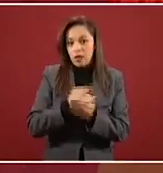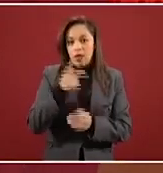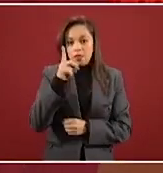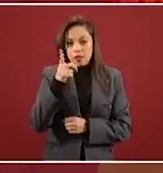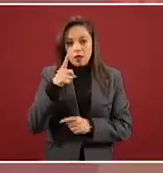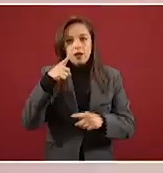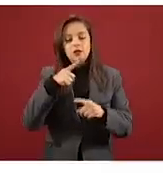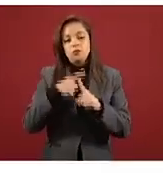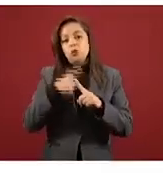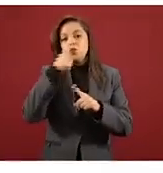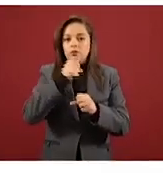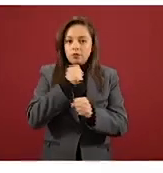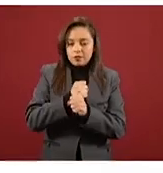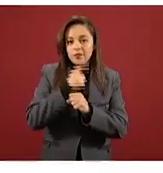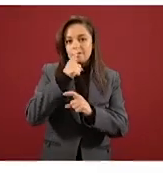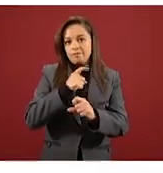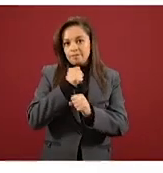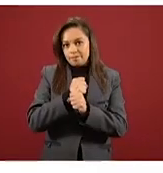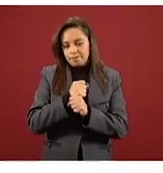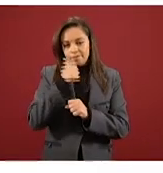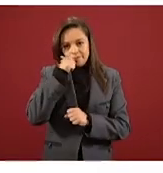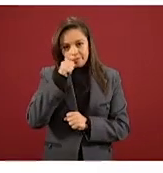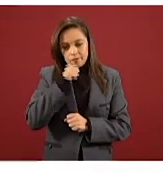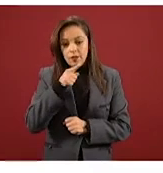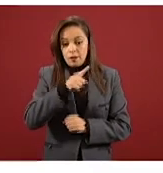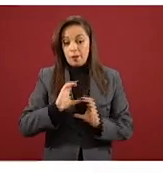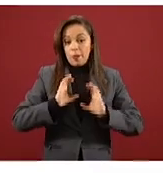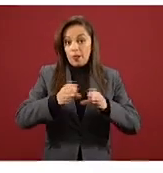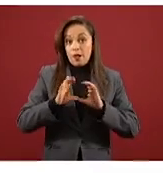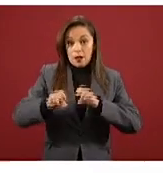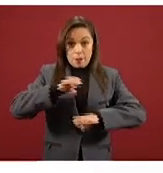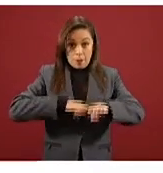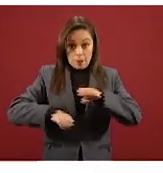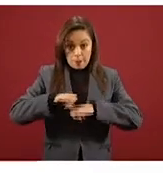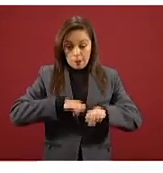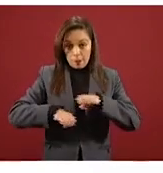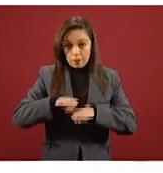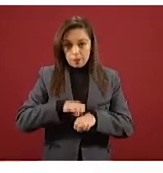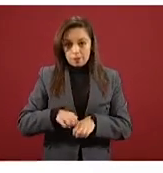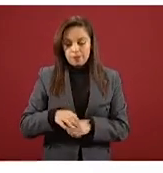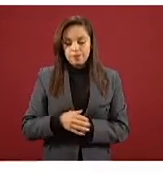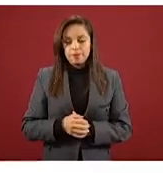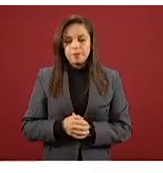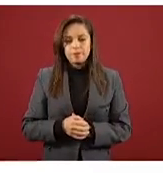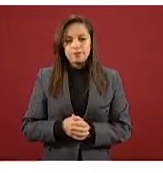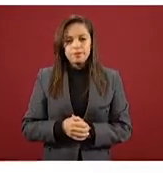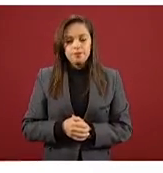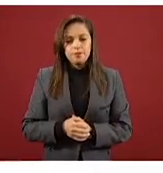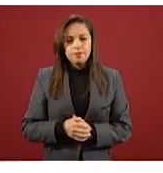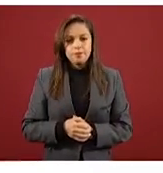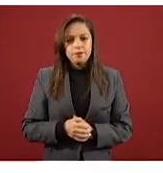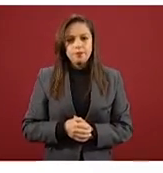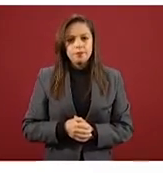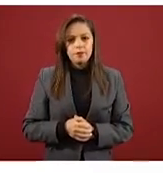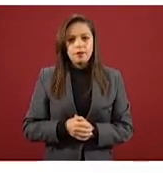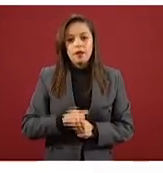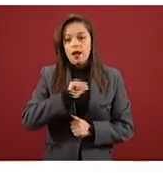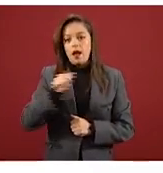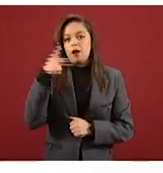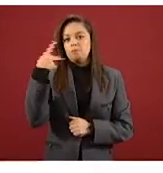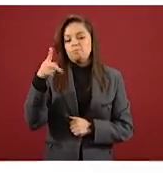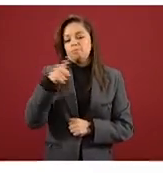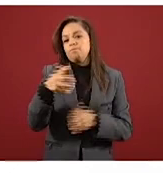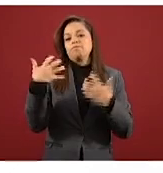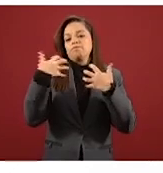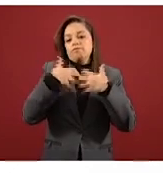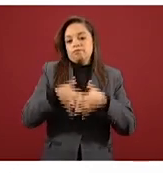año: la transformación, los servicios para empresas, la construcción y, como lo mencionaba, el comercio. El sector de la